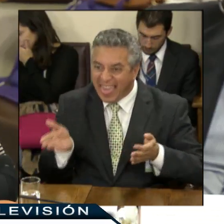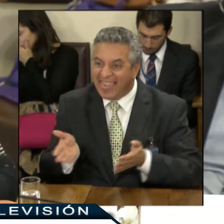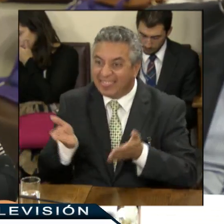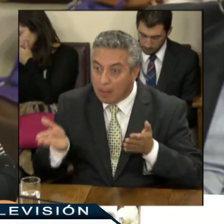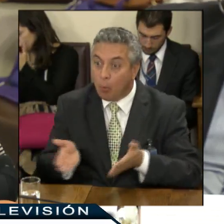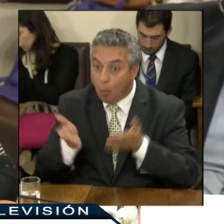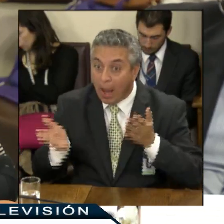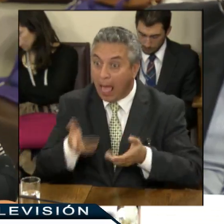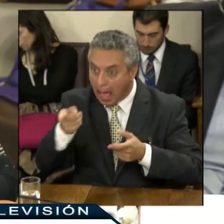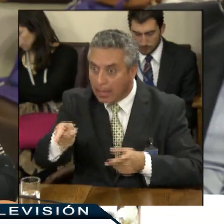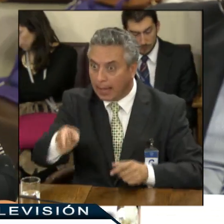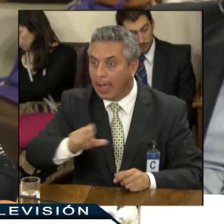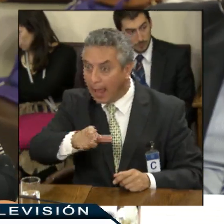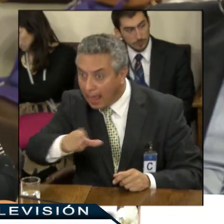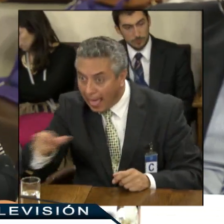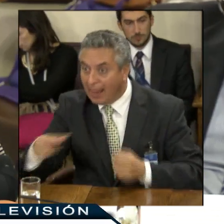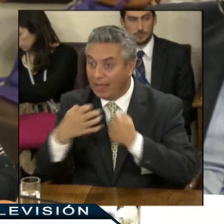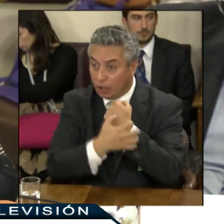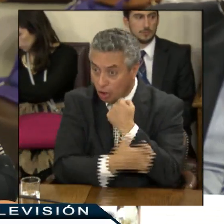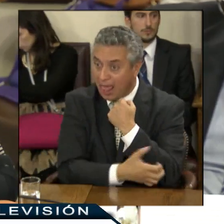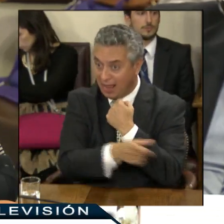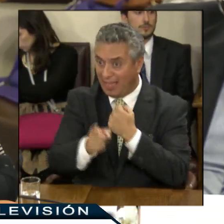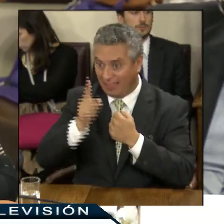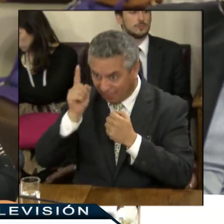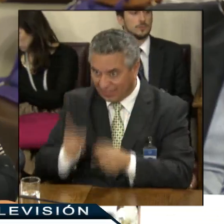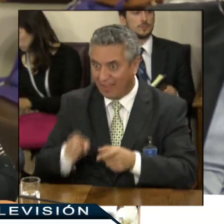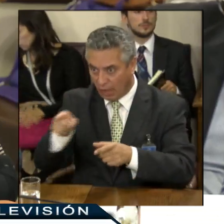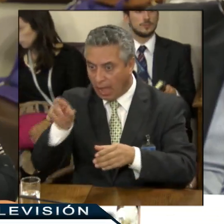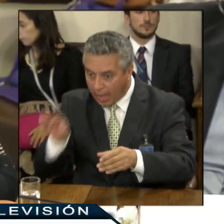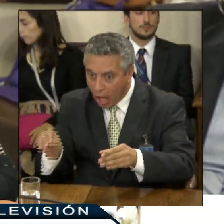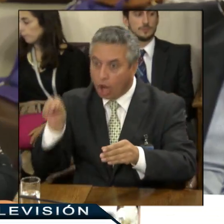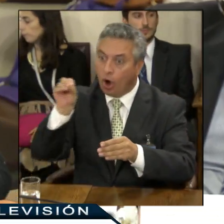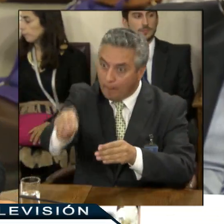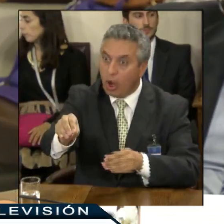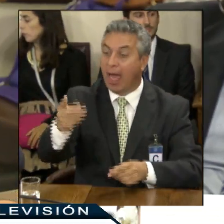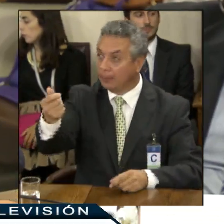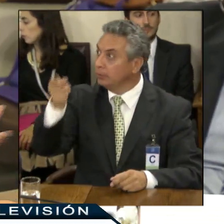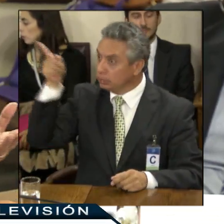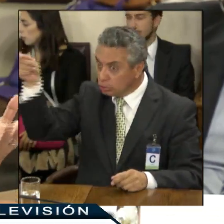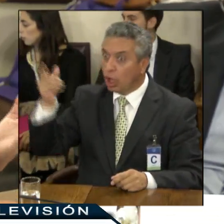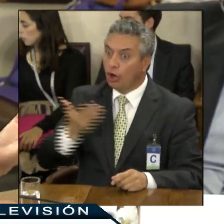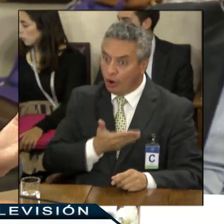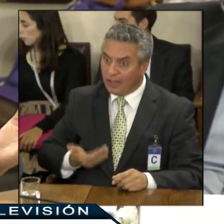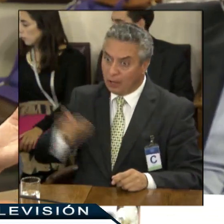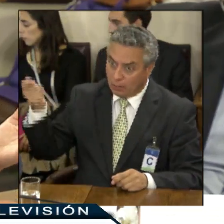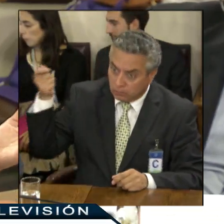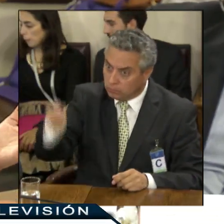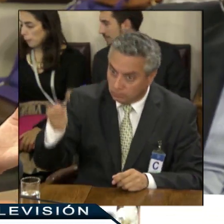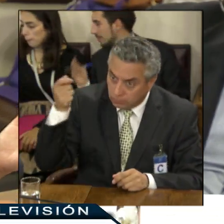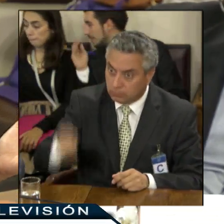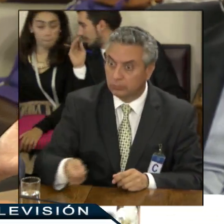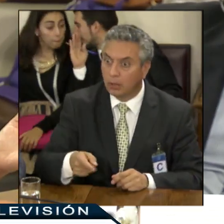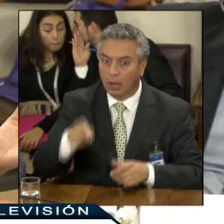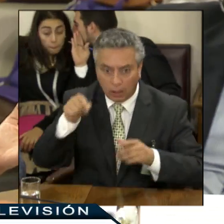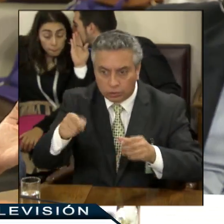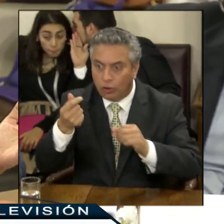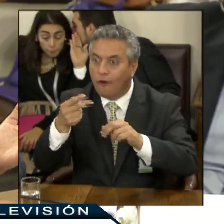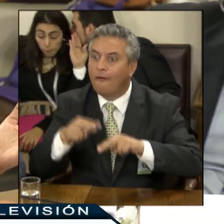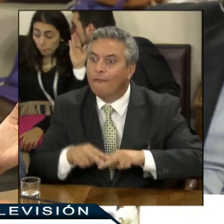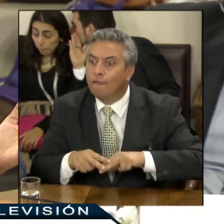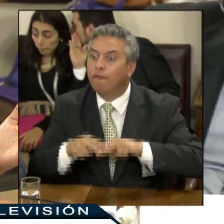a los canales regionales desde el punto de vista de incorporarle recursos o hacer hicimos un fondo de las